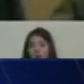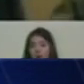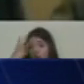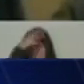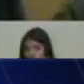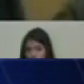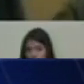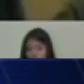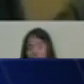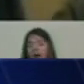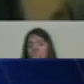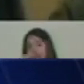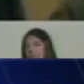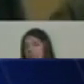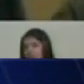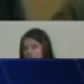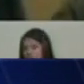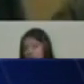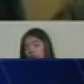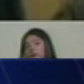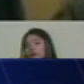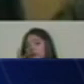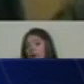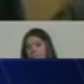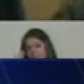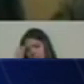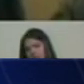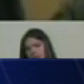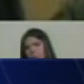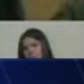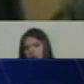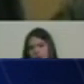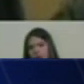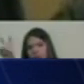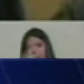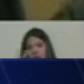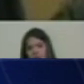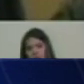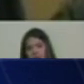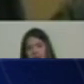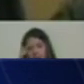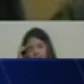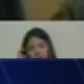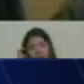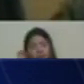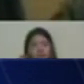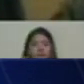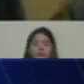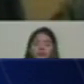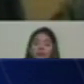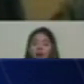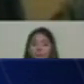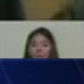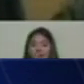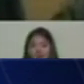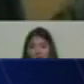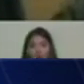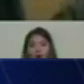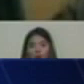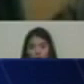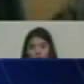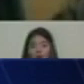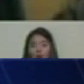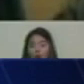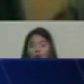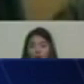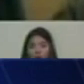Trump, amenazó con usar la fuerza militar para intervenir en Venezuela. No conforme con ello, el 25 de agosto, el